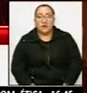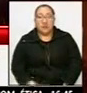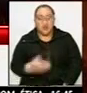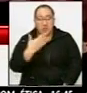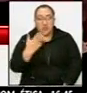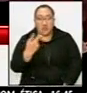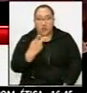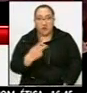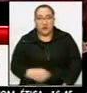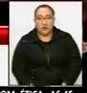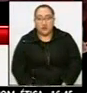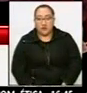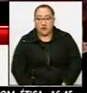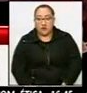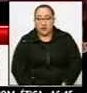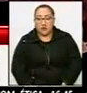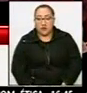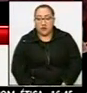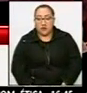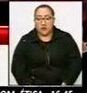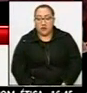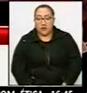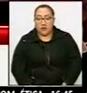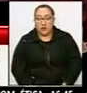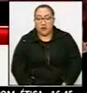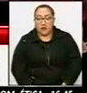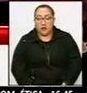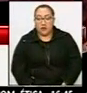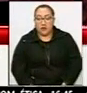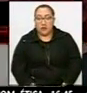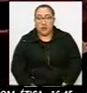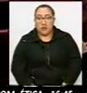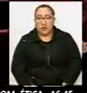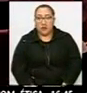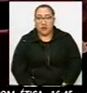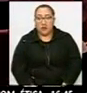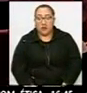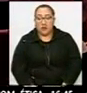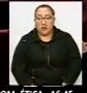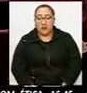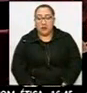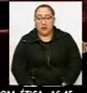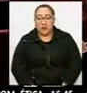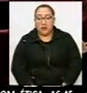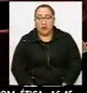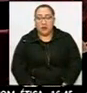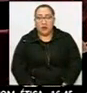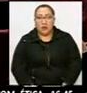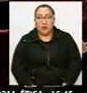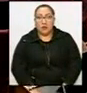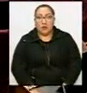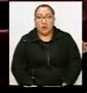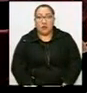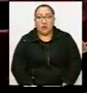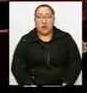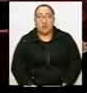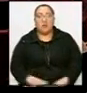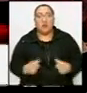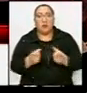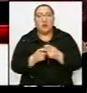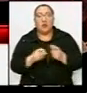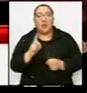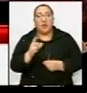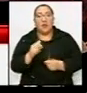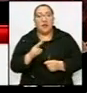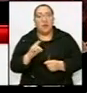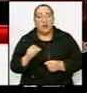ministro. Se agradece al congresista Villanueva, se le da la bienvenida al congresista Dávila, tiene el uso de la